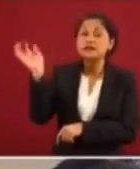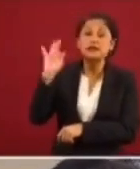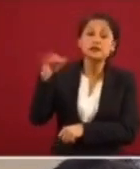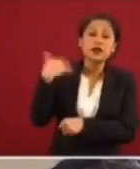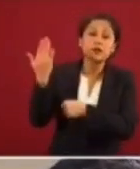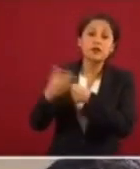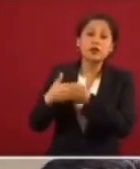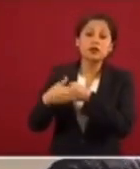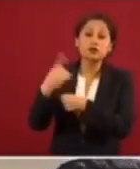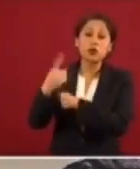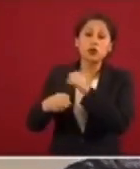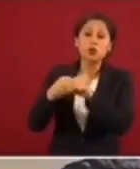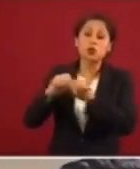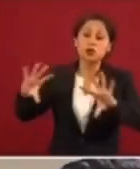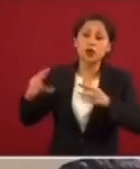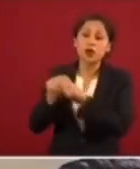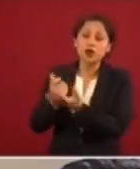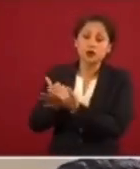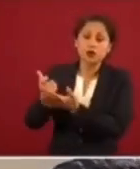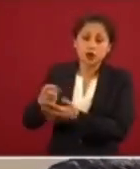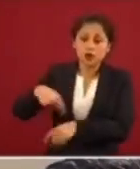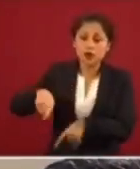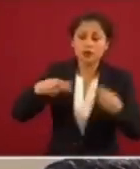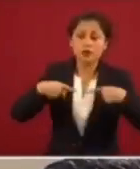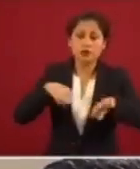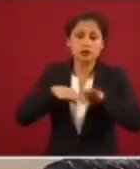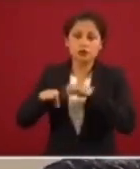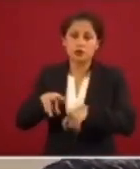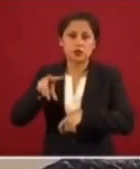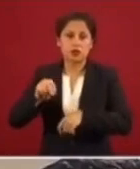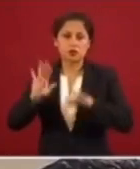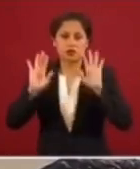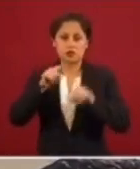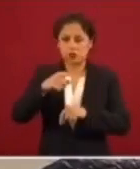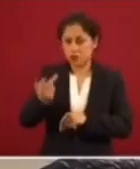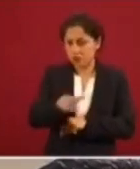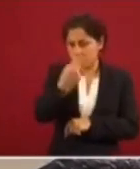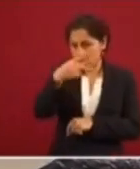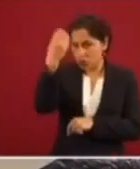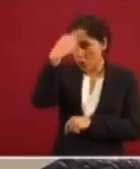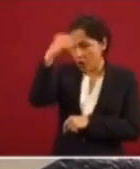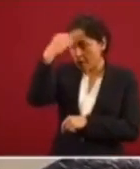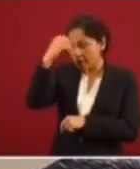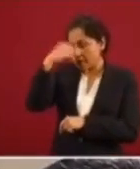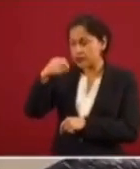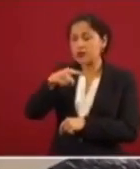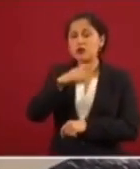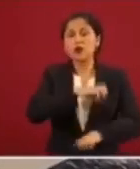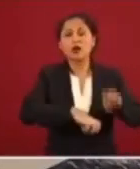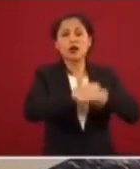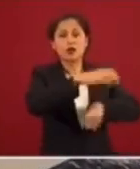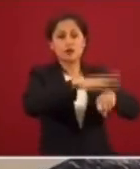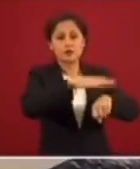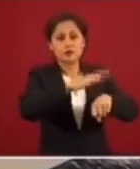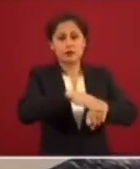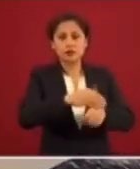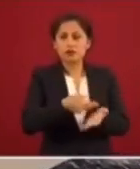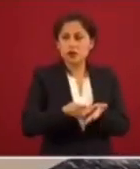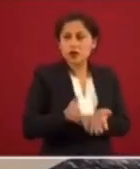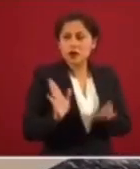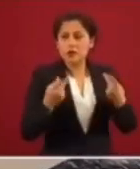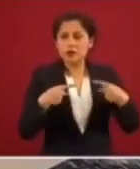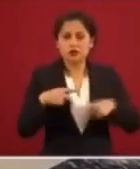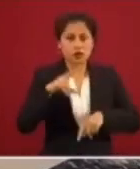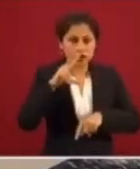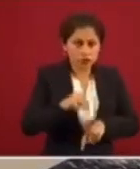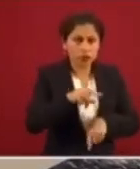¿Argumentaría usted esta su respuesta a una crítica de que se le hace un llamado a los empresarios a no despedir a trabajadores y a pagar sueldos completos cuando desde